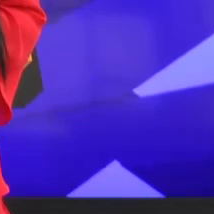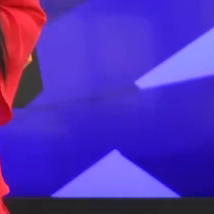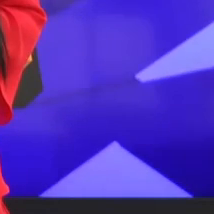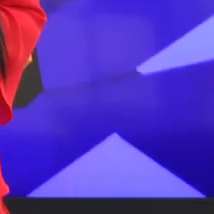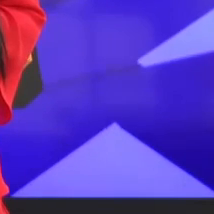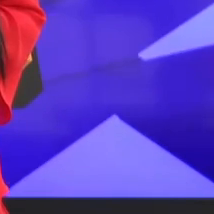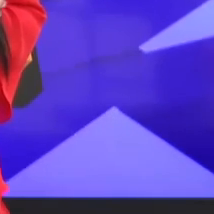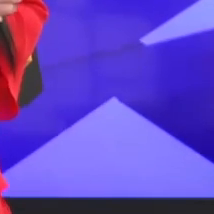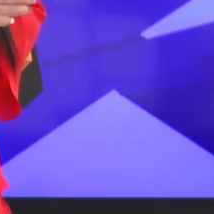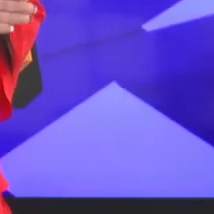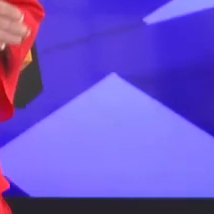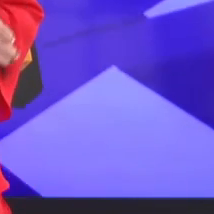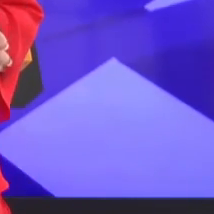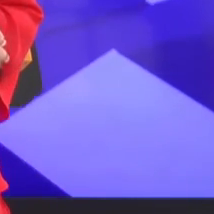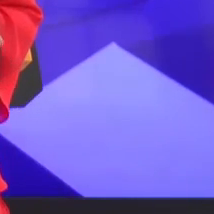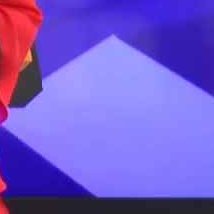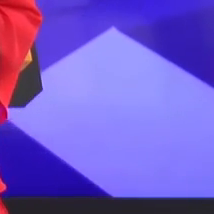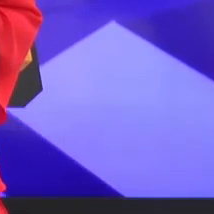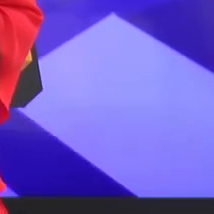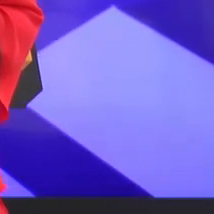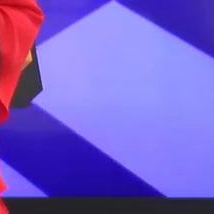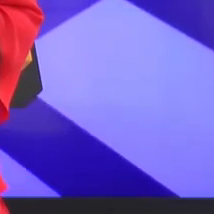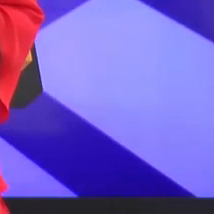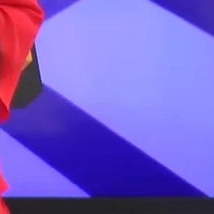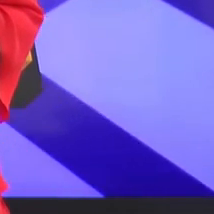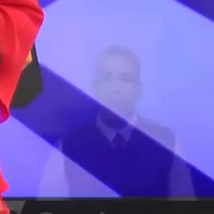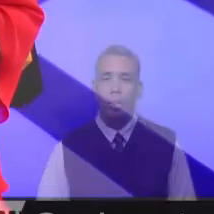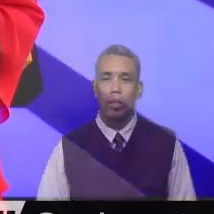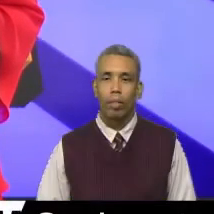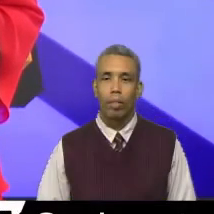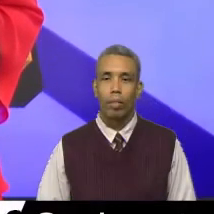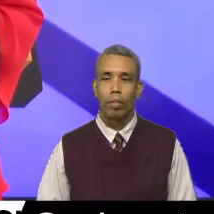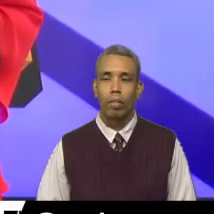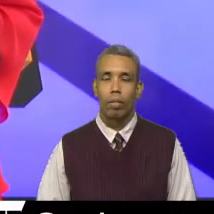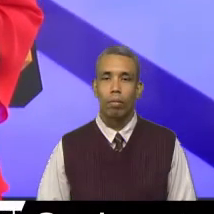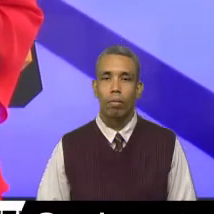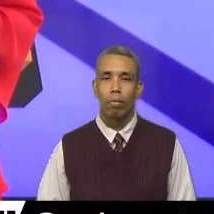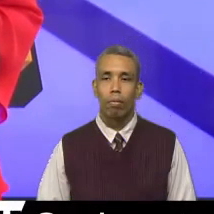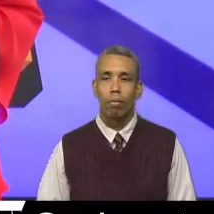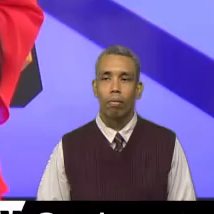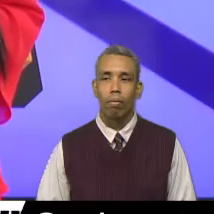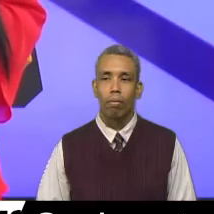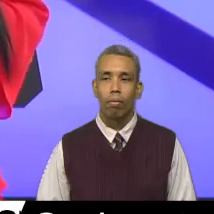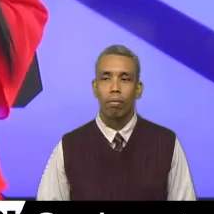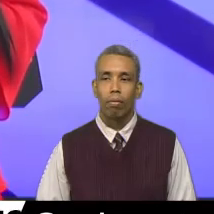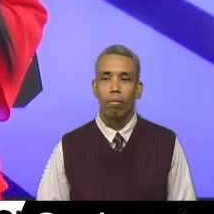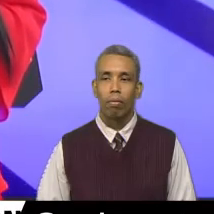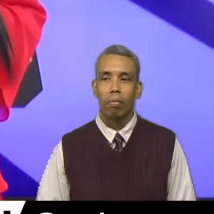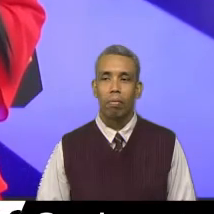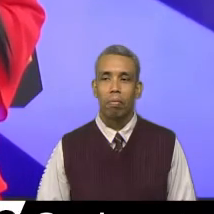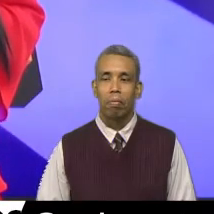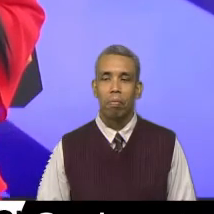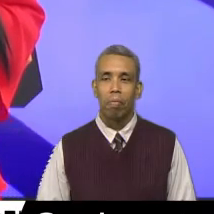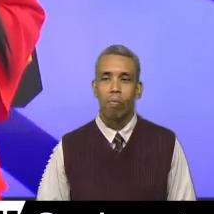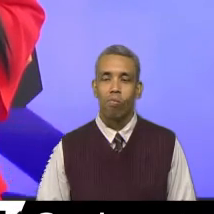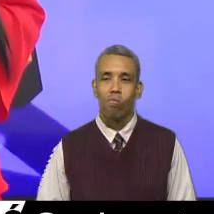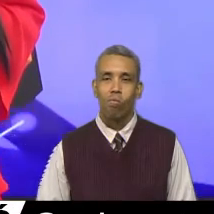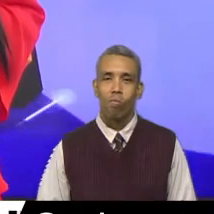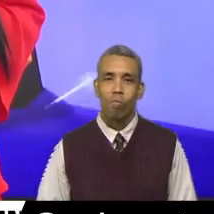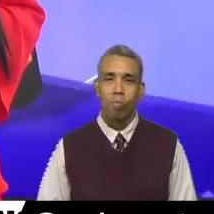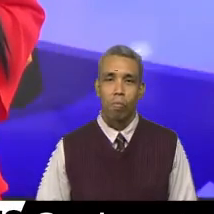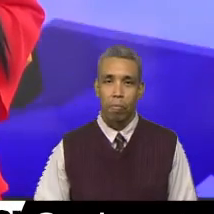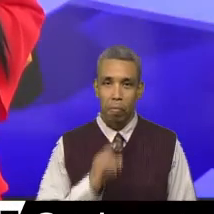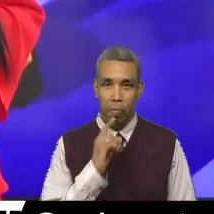de investigación. Tanto el agredido como el agresor tienen antecedentes disciplinarios. Contarles también que el herido está